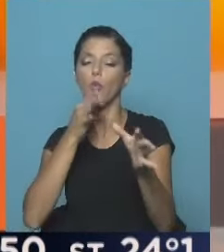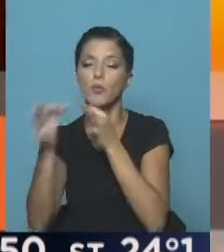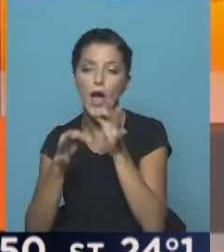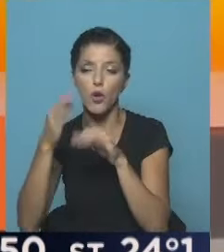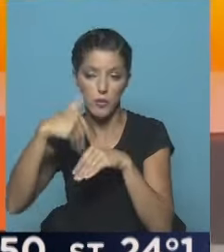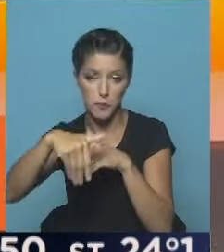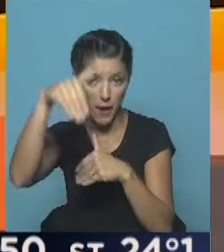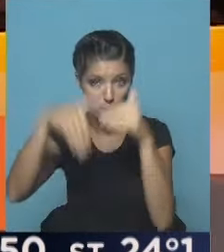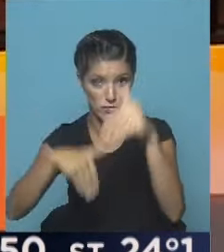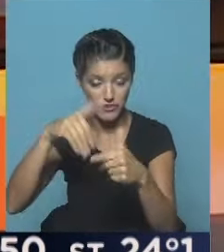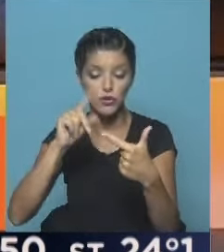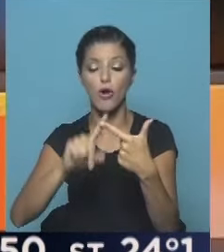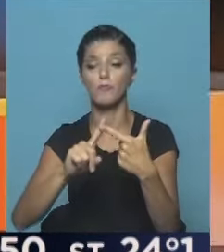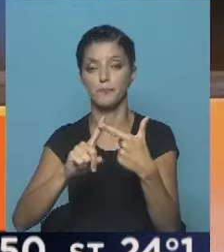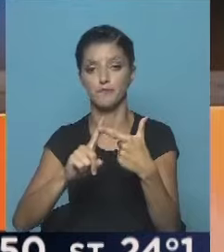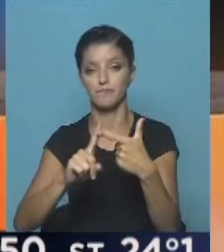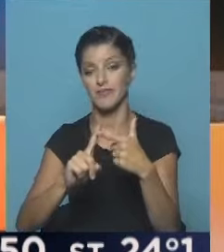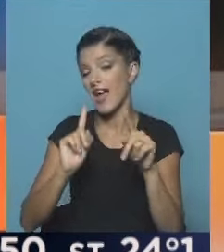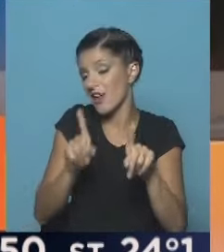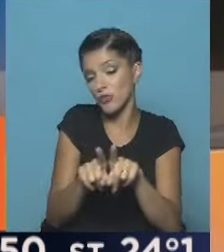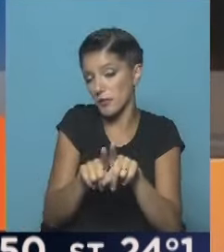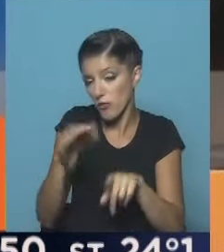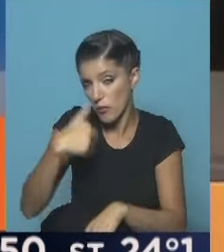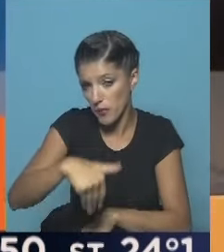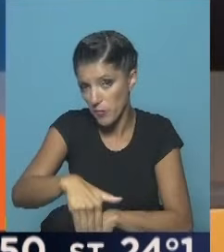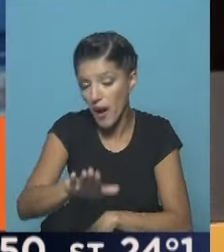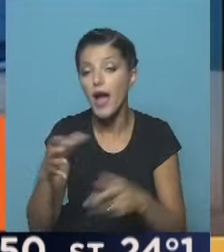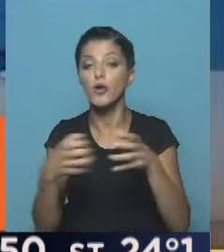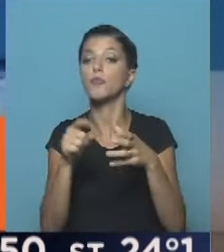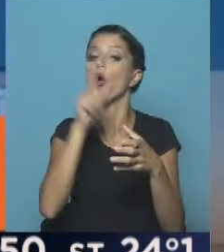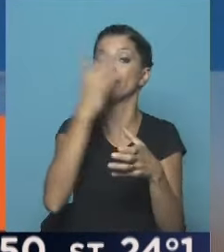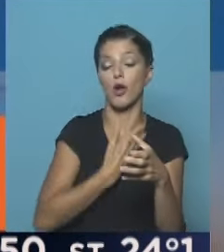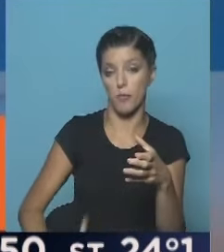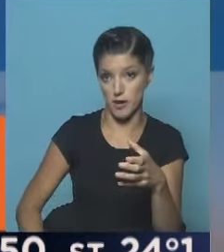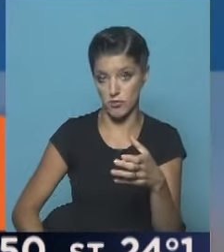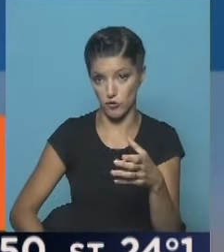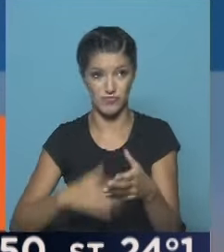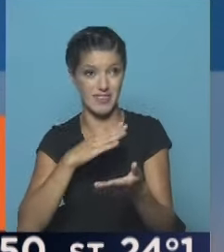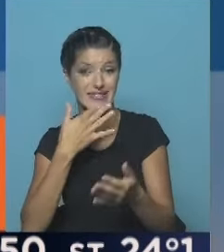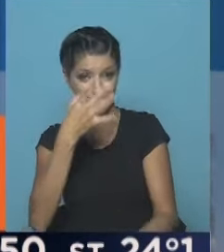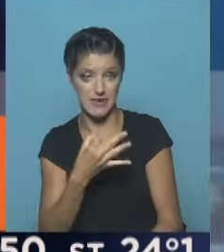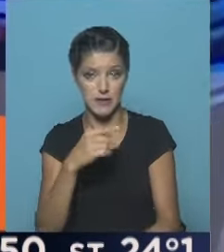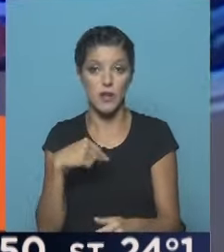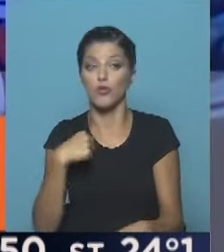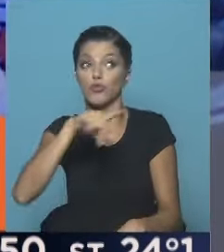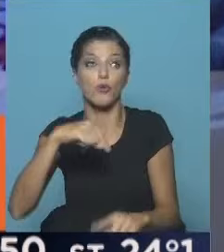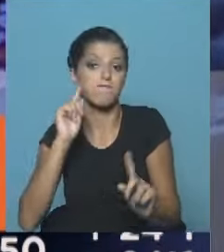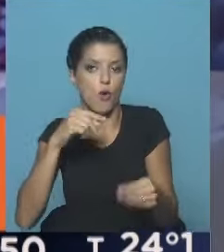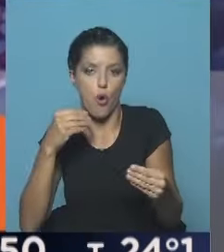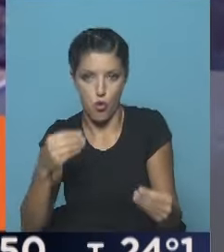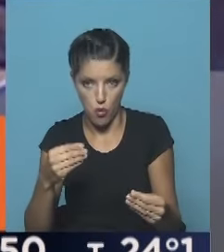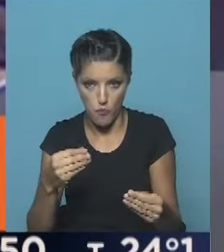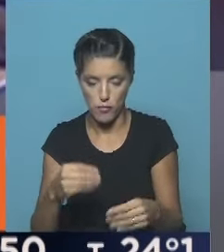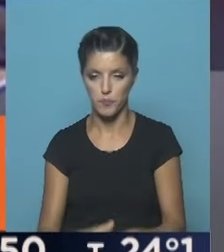momento. Esto es algo que se va a resolver dentro de la oposición, no sabemos para qué lado. Pero hay un elemento